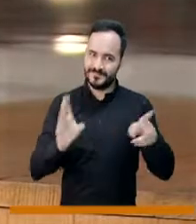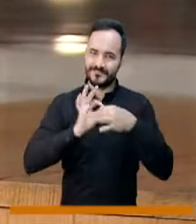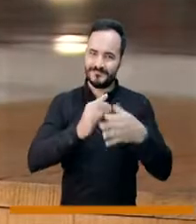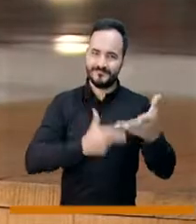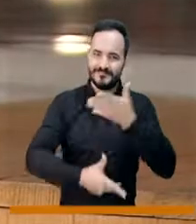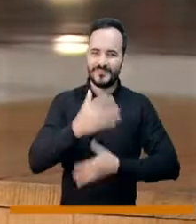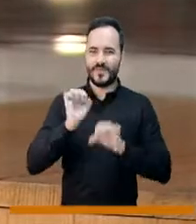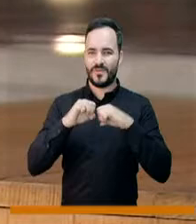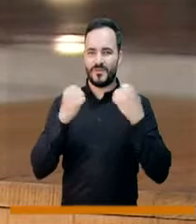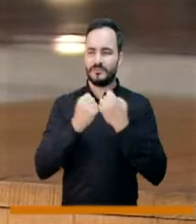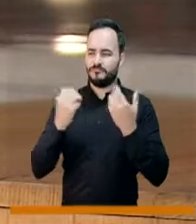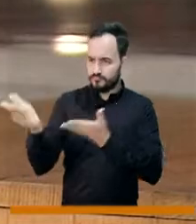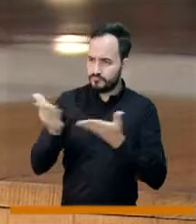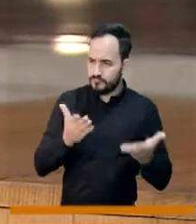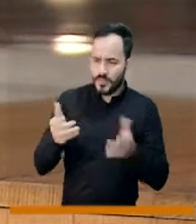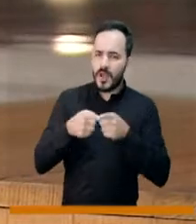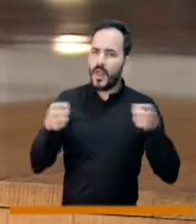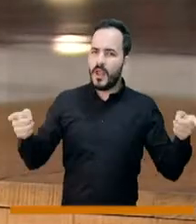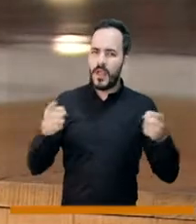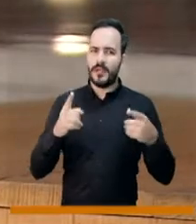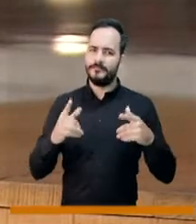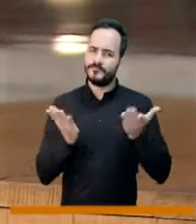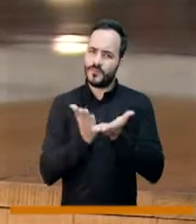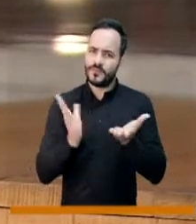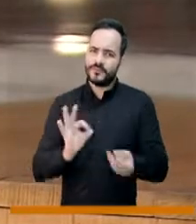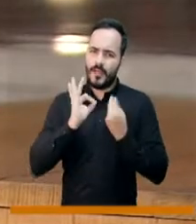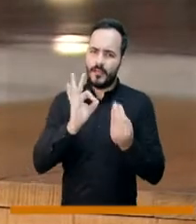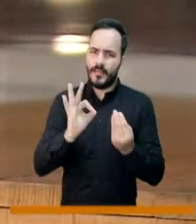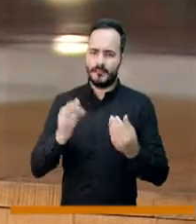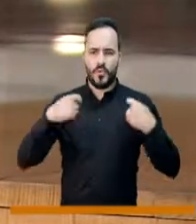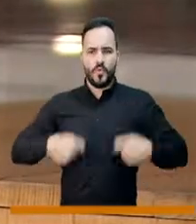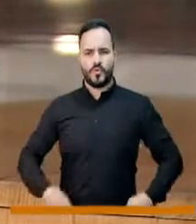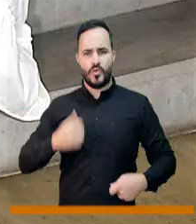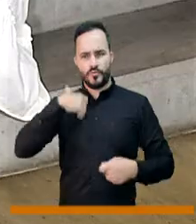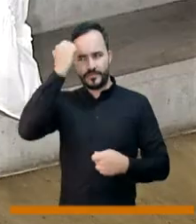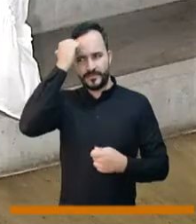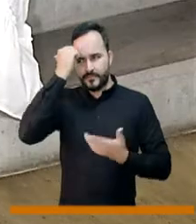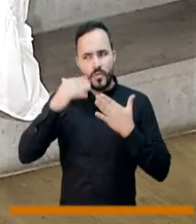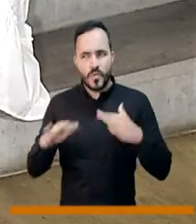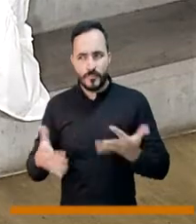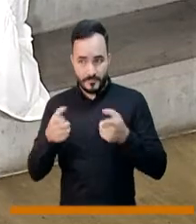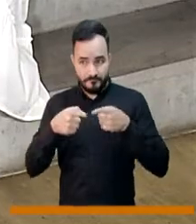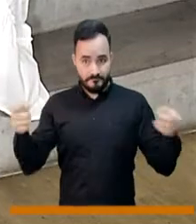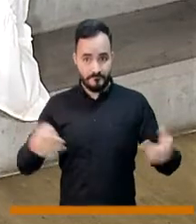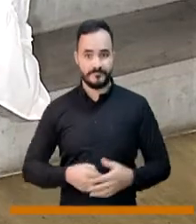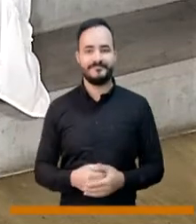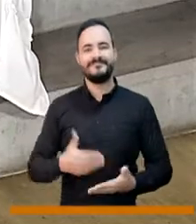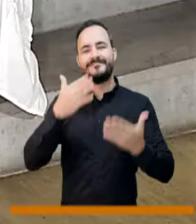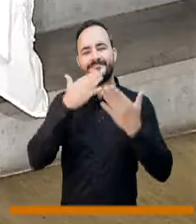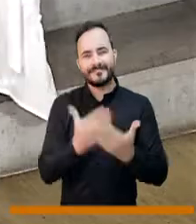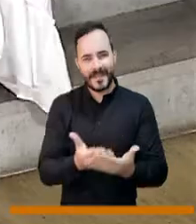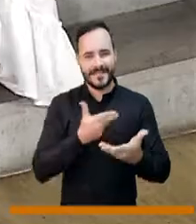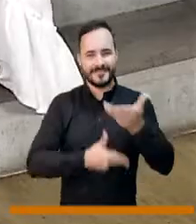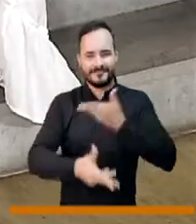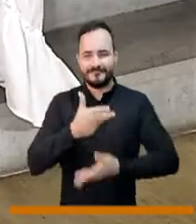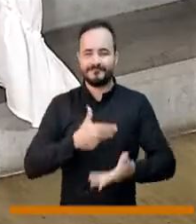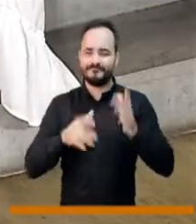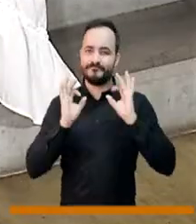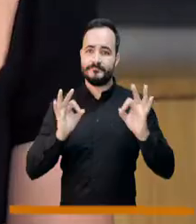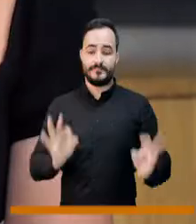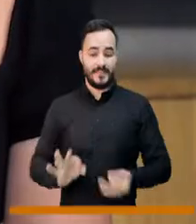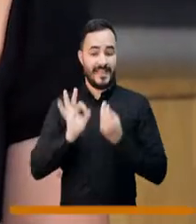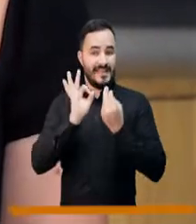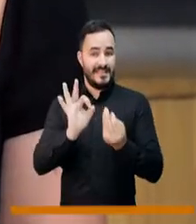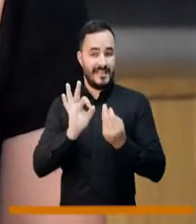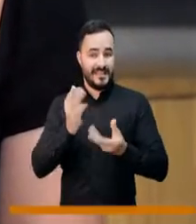Frente, y háblenos acerca de la educación de calidad y por supuesto el rol que juegan los maestros en ella. Bienvenida y gracias. Catherine, muchas